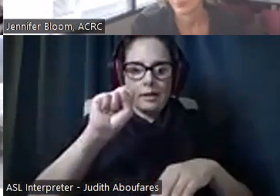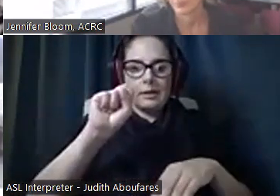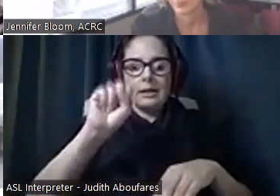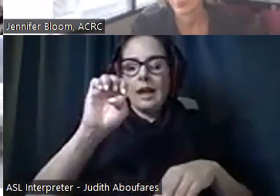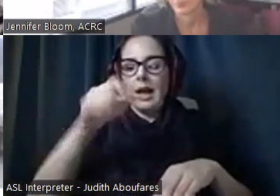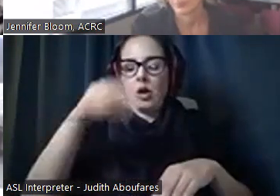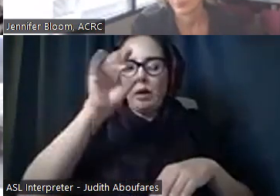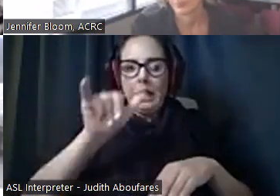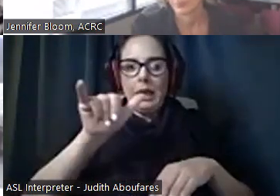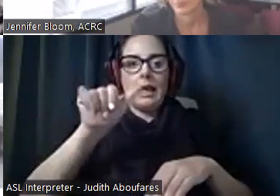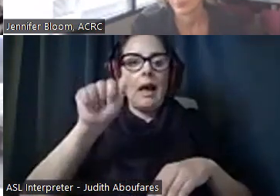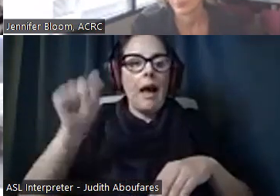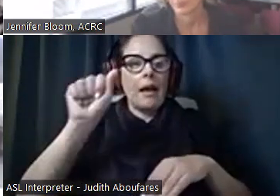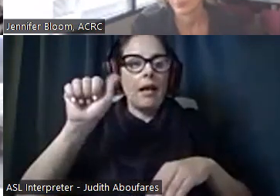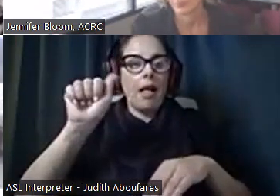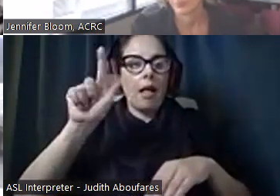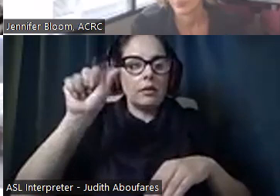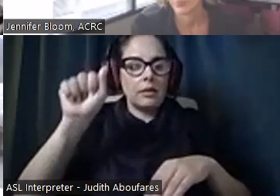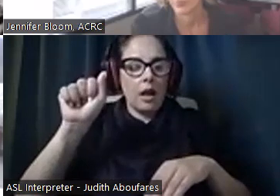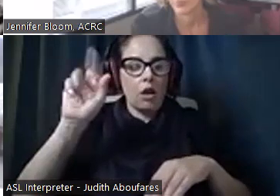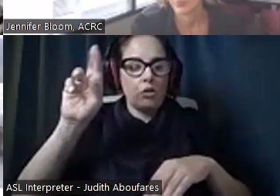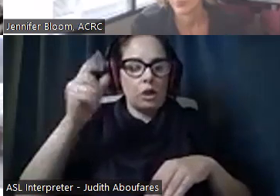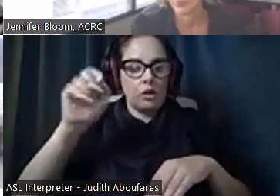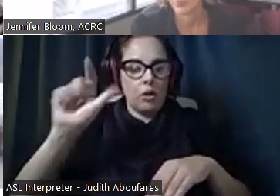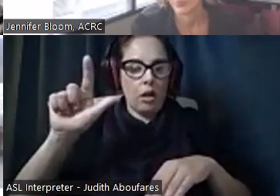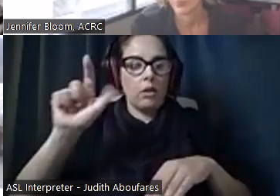electrónicos y se llama POSequity